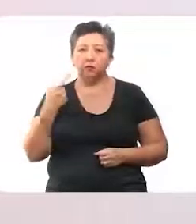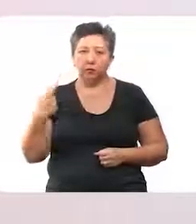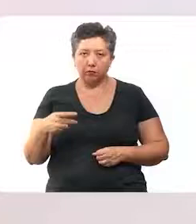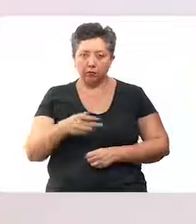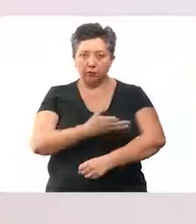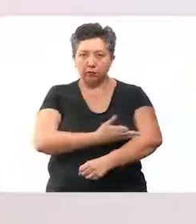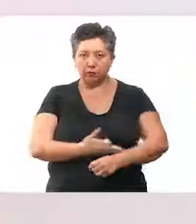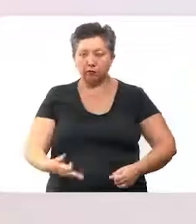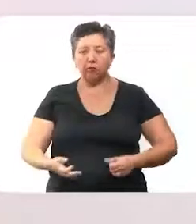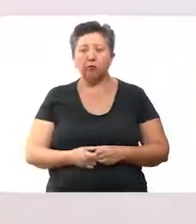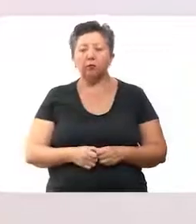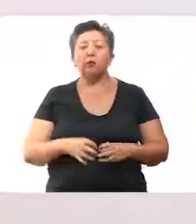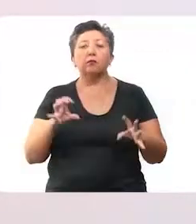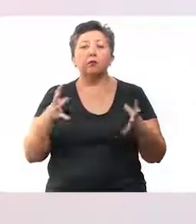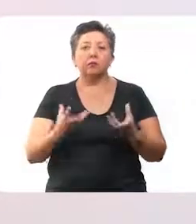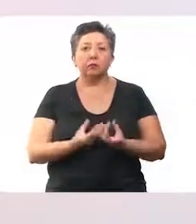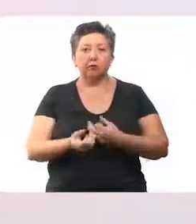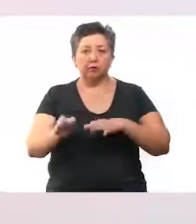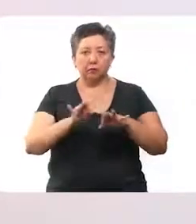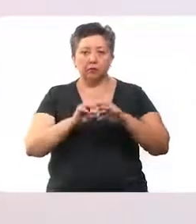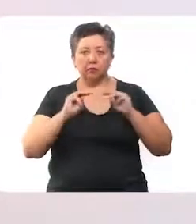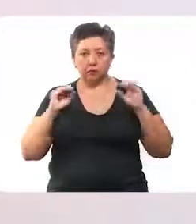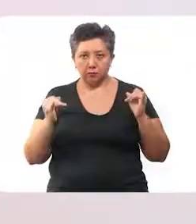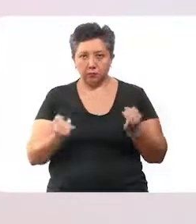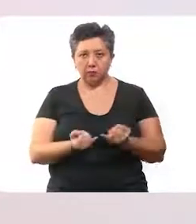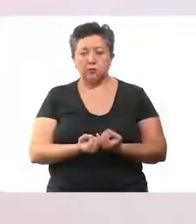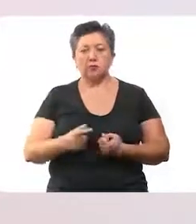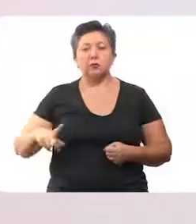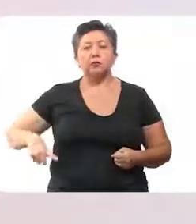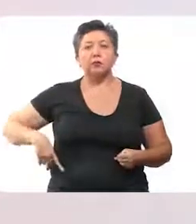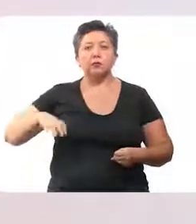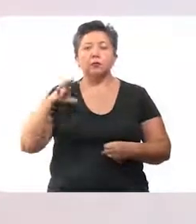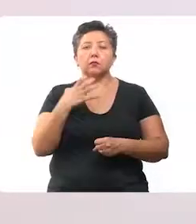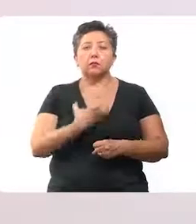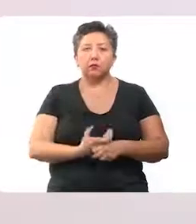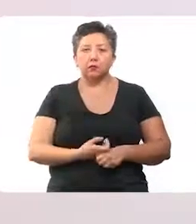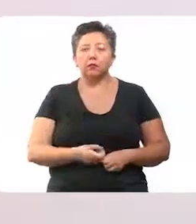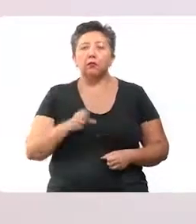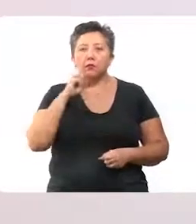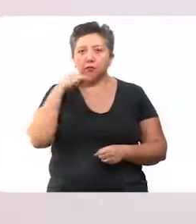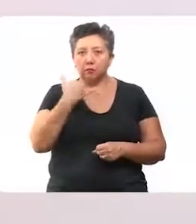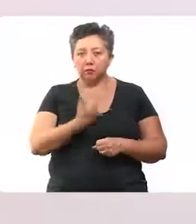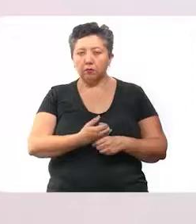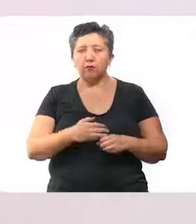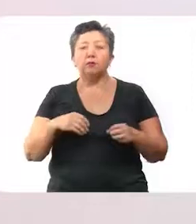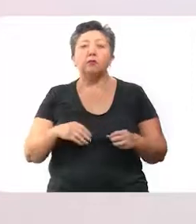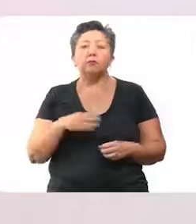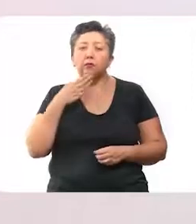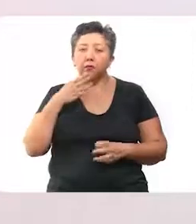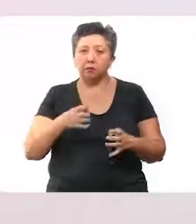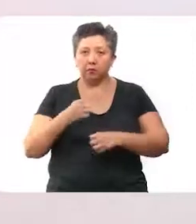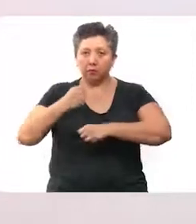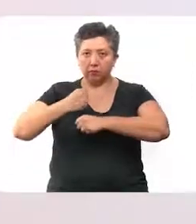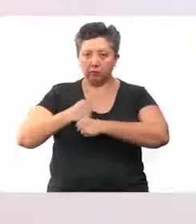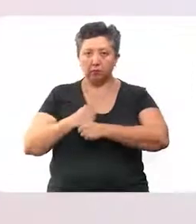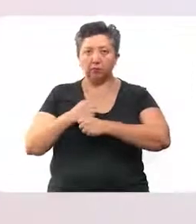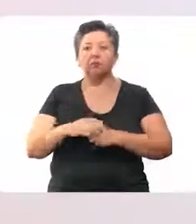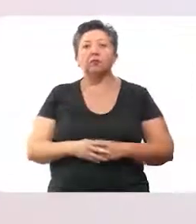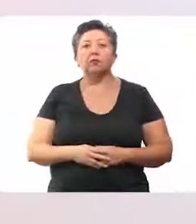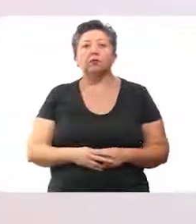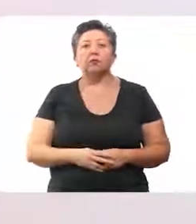nuestras familias. Estamos trabajando de manera conjunta el Gobierno del Estado, la Secretaría de Bienestar y las Fuerzas